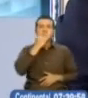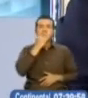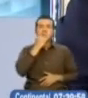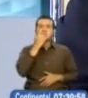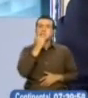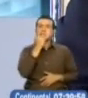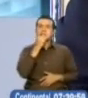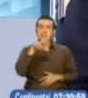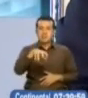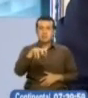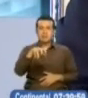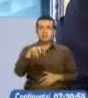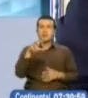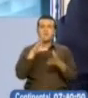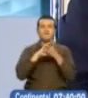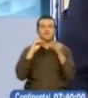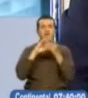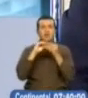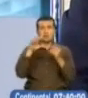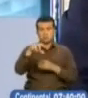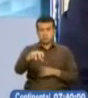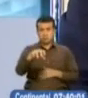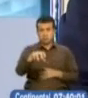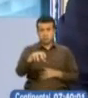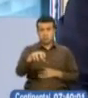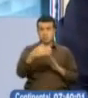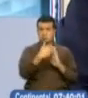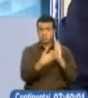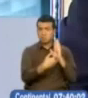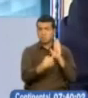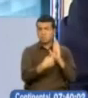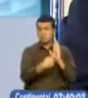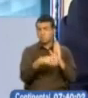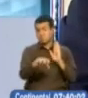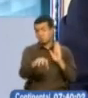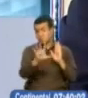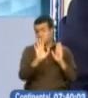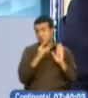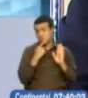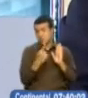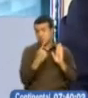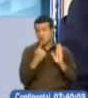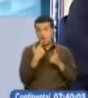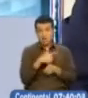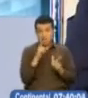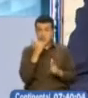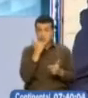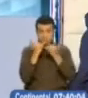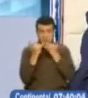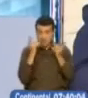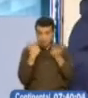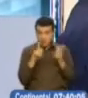y parafrasear aquello que está en las Escrituras. El que esté libre de culpa,